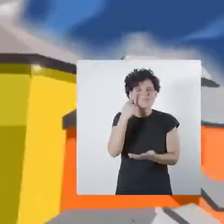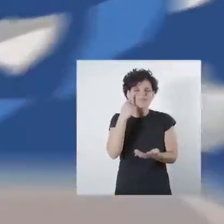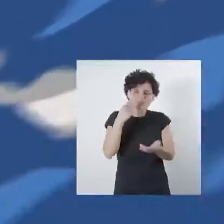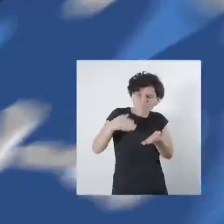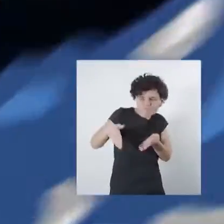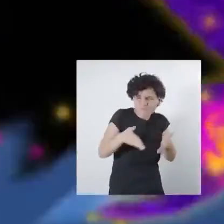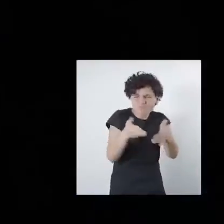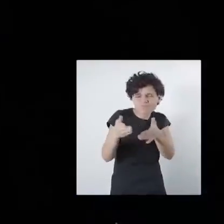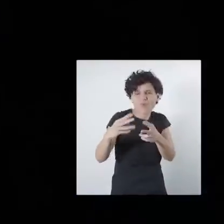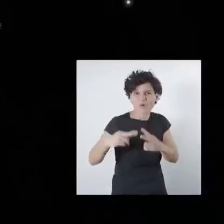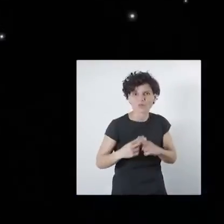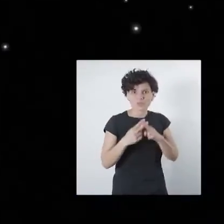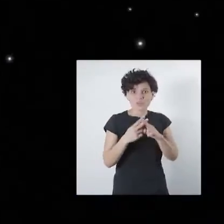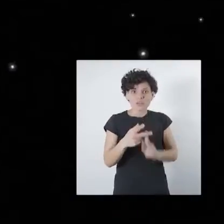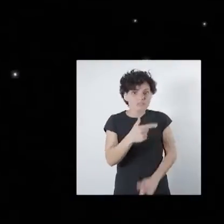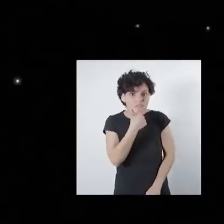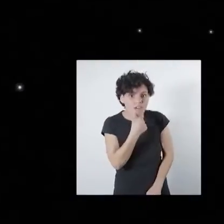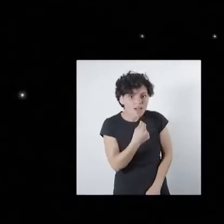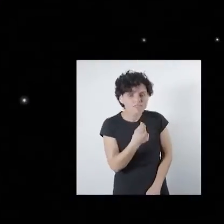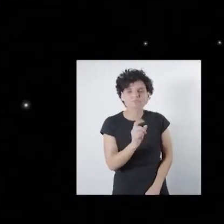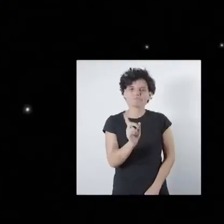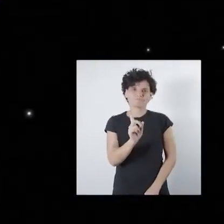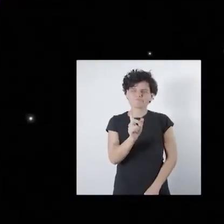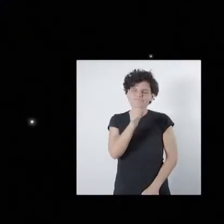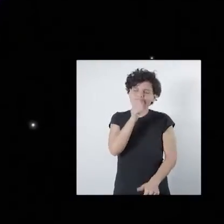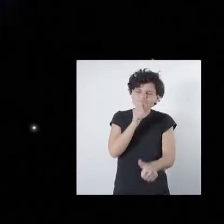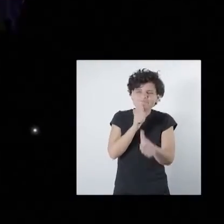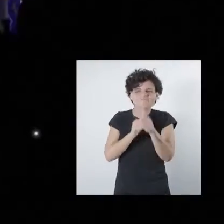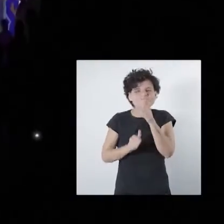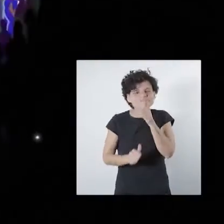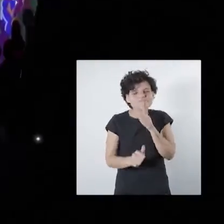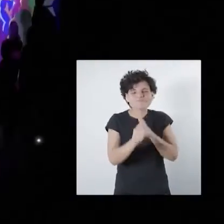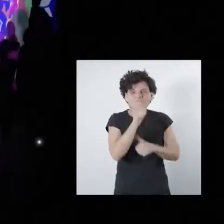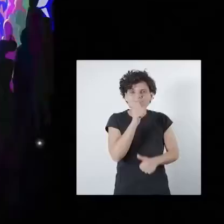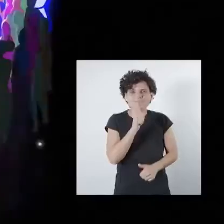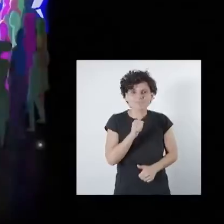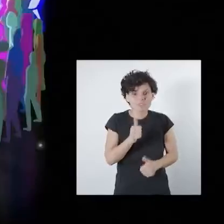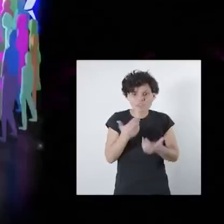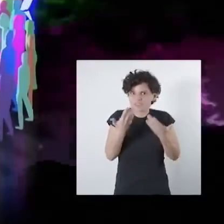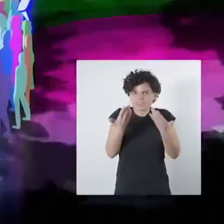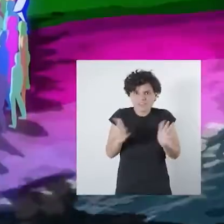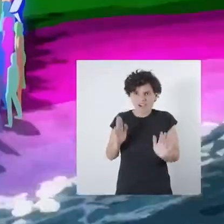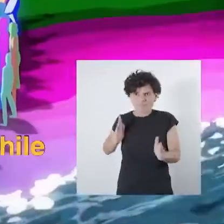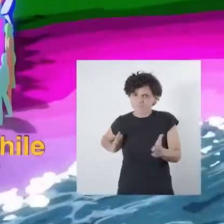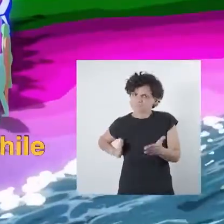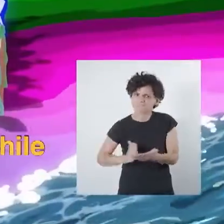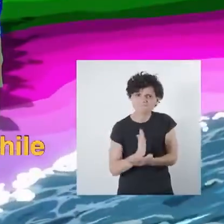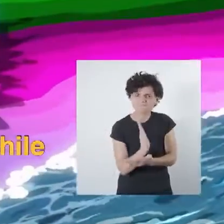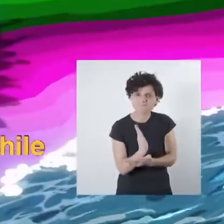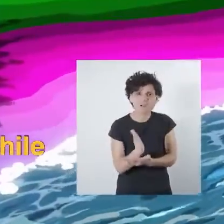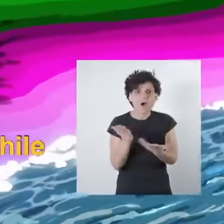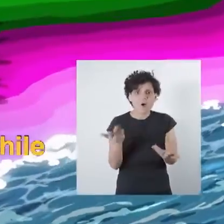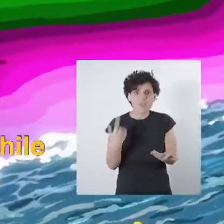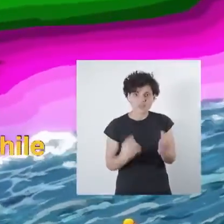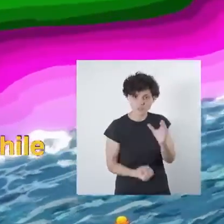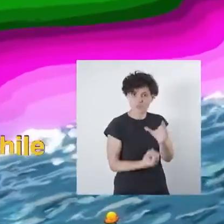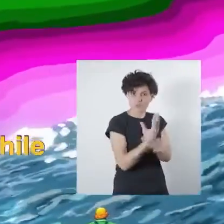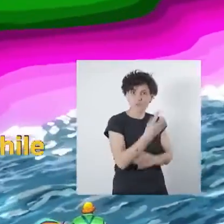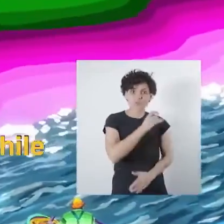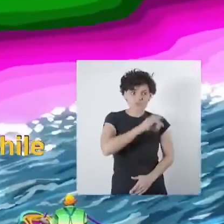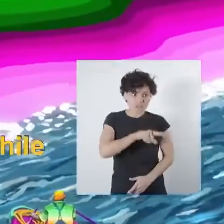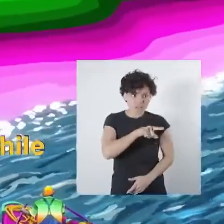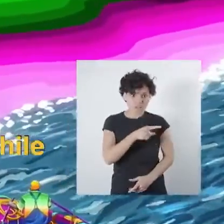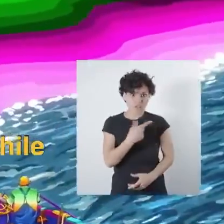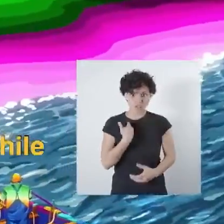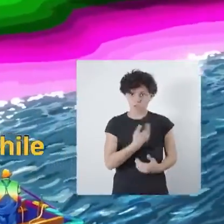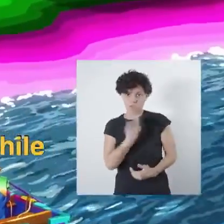camino. No será fácil y tomará un tiempo. Pero ya hemos llegado hasta aquí y esta vez no dejaremos que este nuevo Chile lo escriban